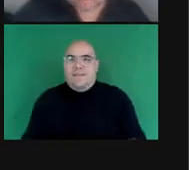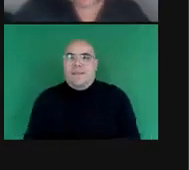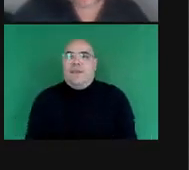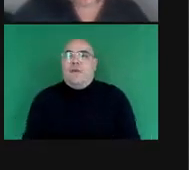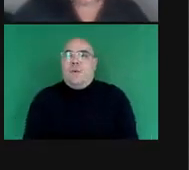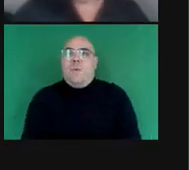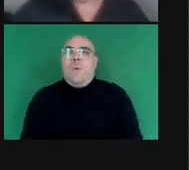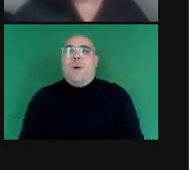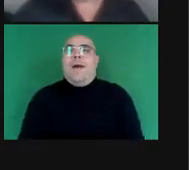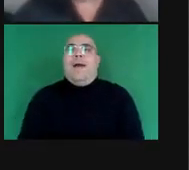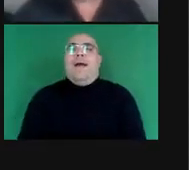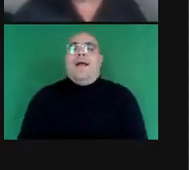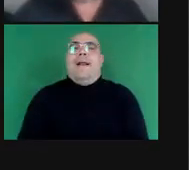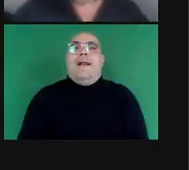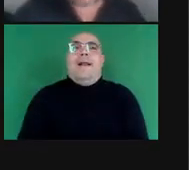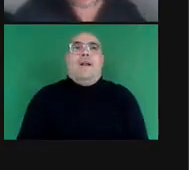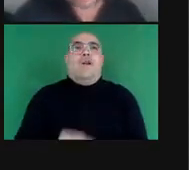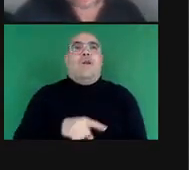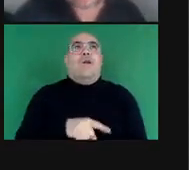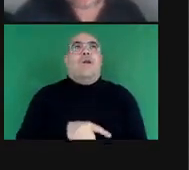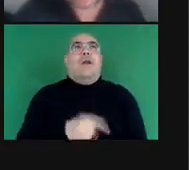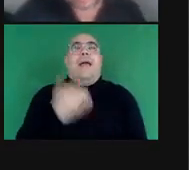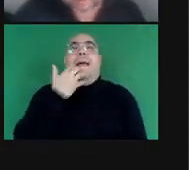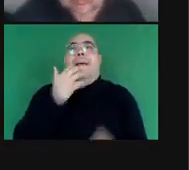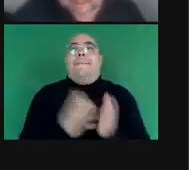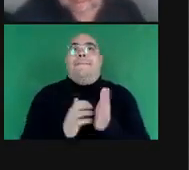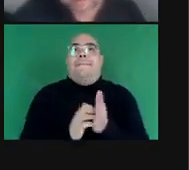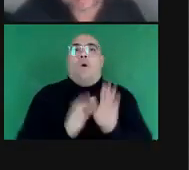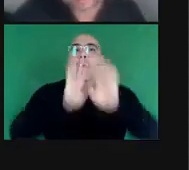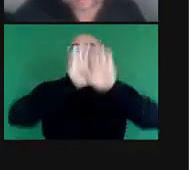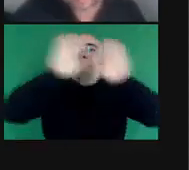decir, nunca hay un mundo en blanco